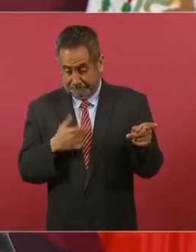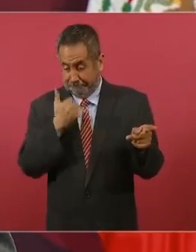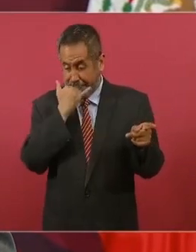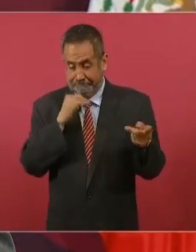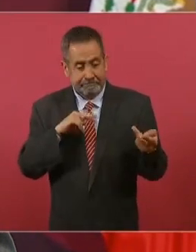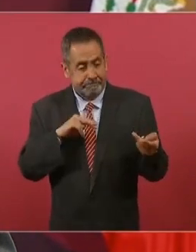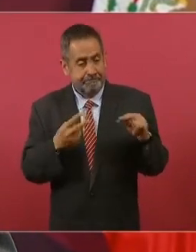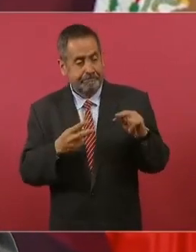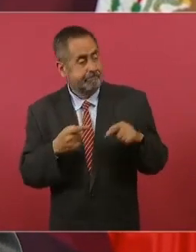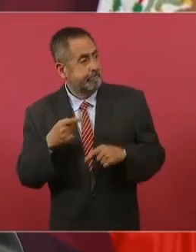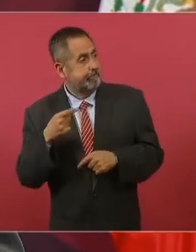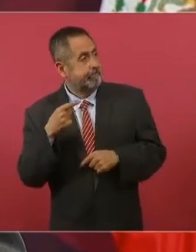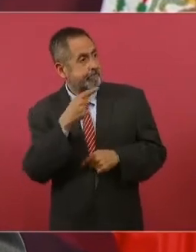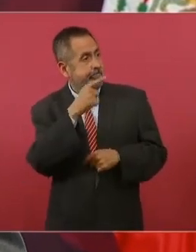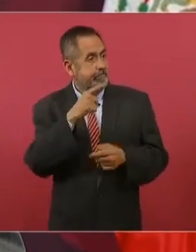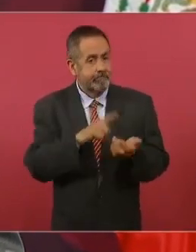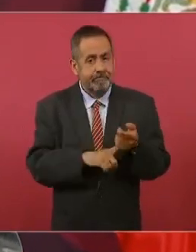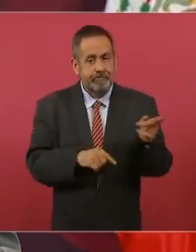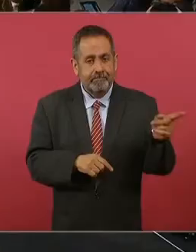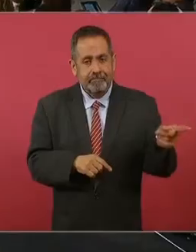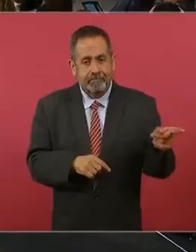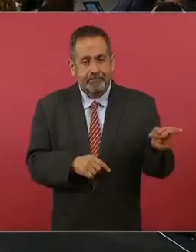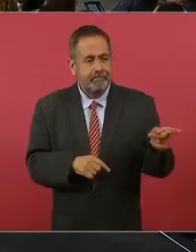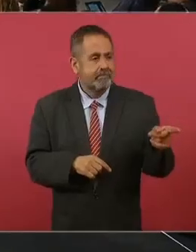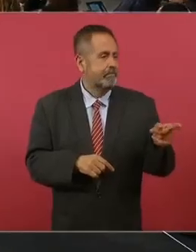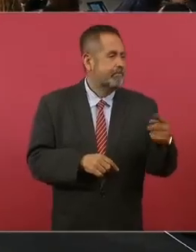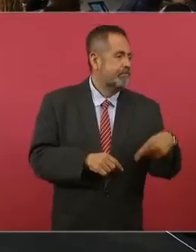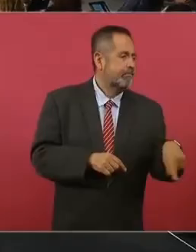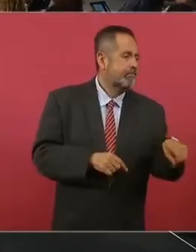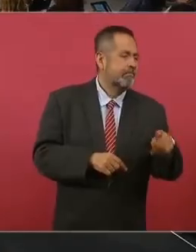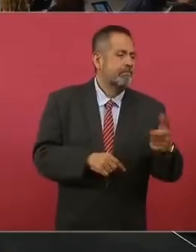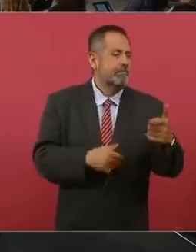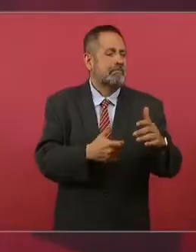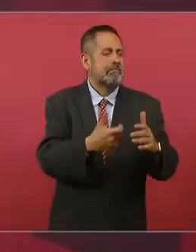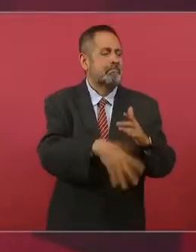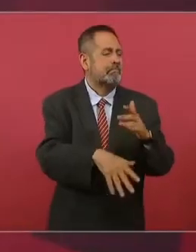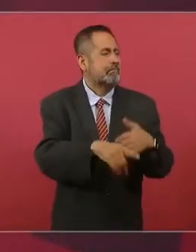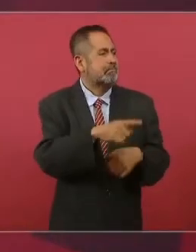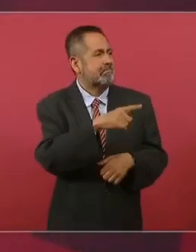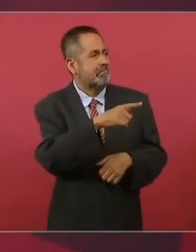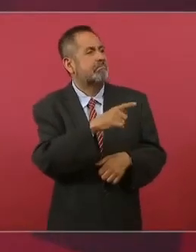y solamente lo barato se compra con el dinero.